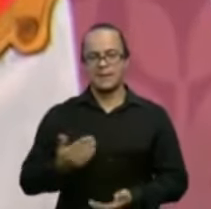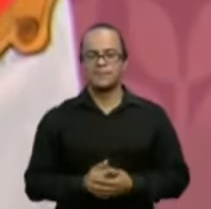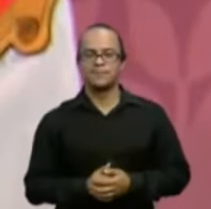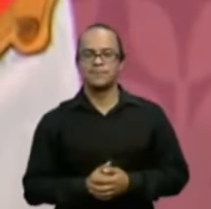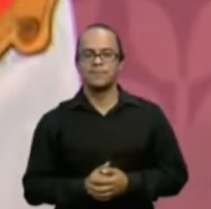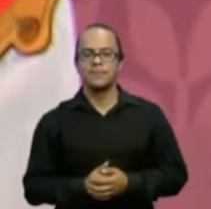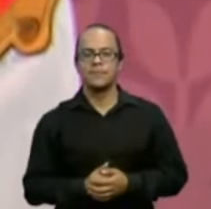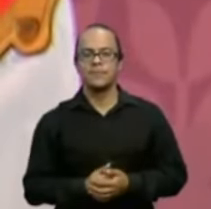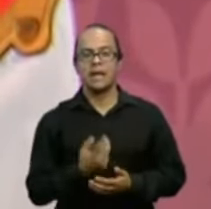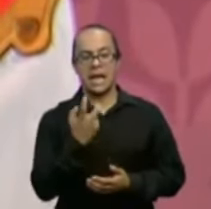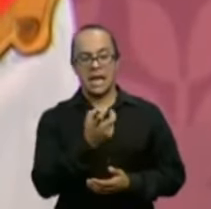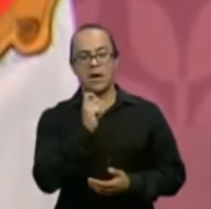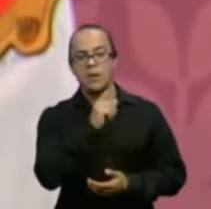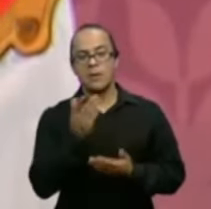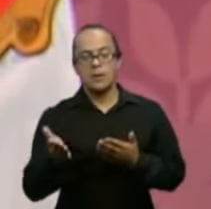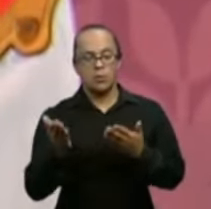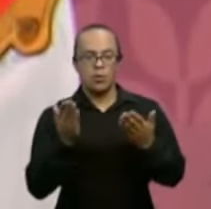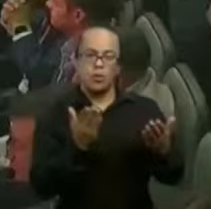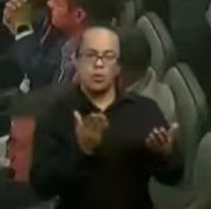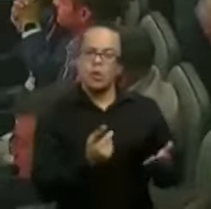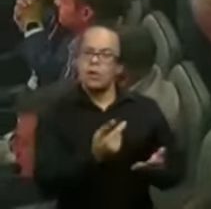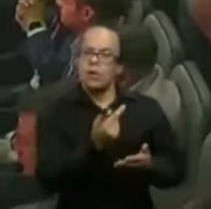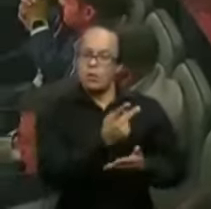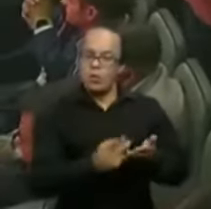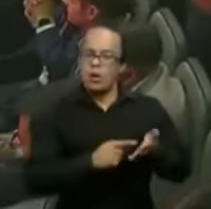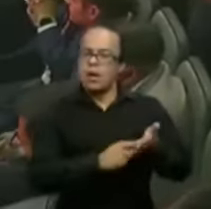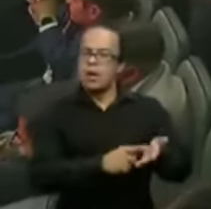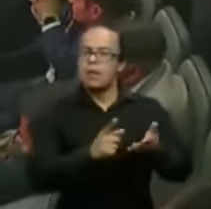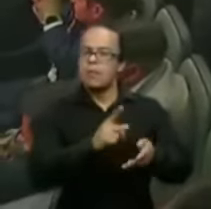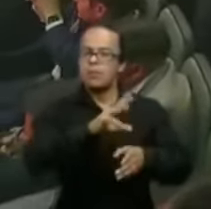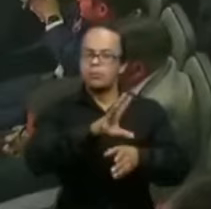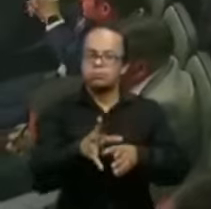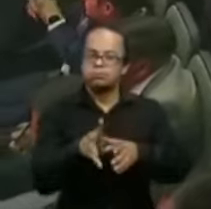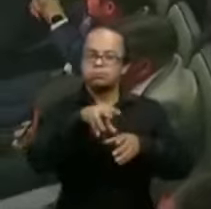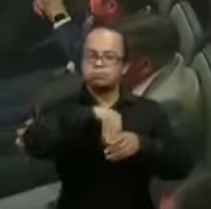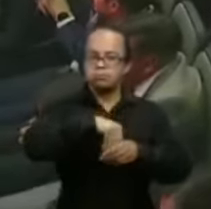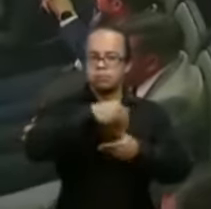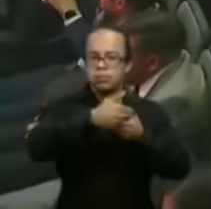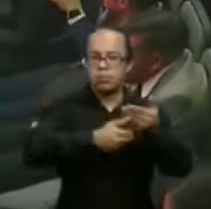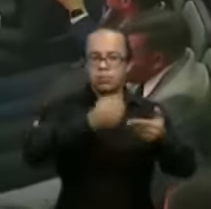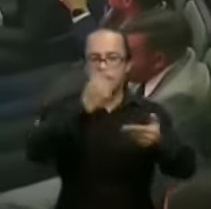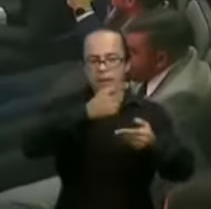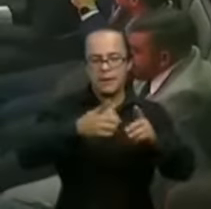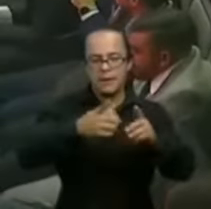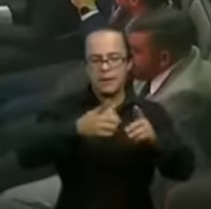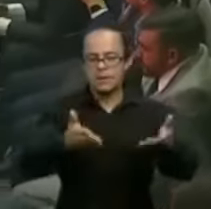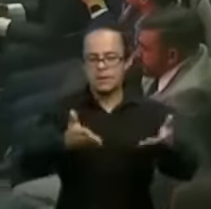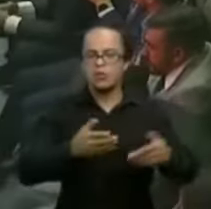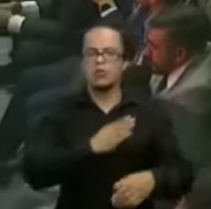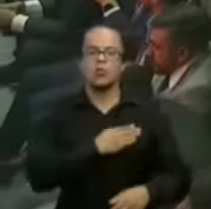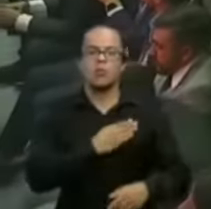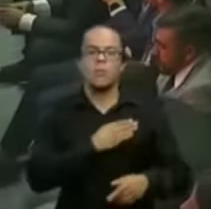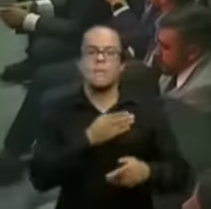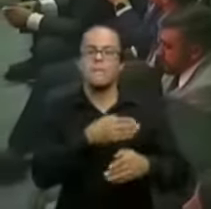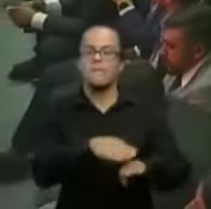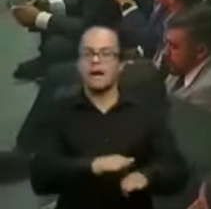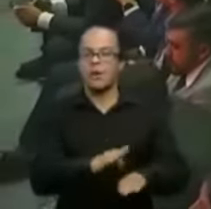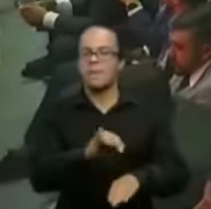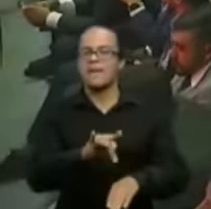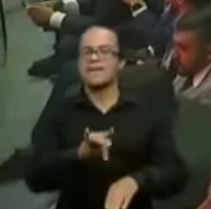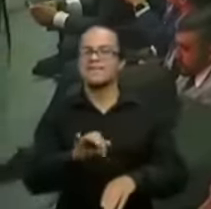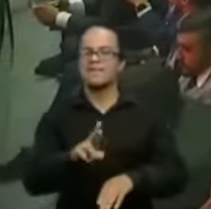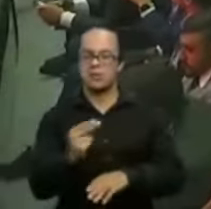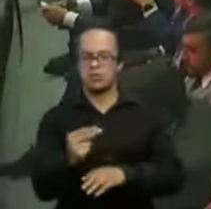Asimismo, también ha contribuido a que estos programas sean accesibles para su obtención, fomentando el desarrollo de los bancos de bienestar, por lo cual